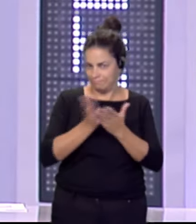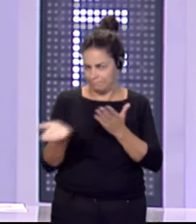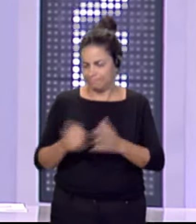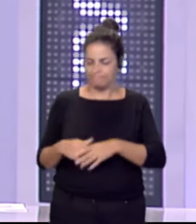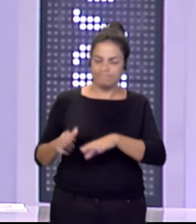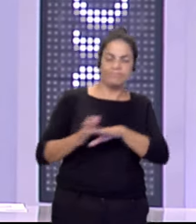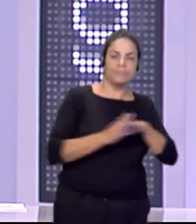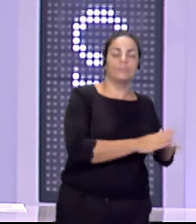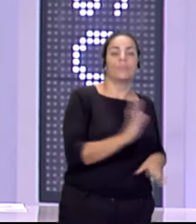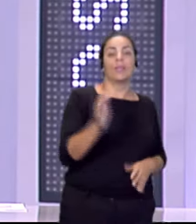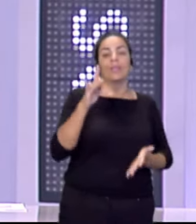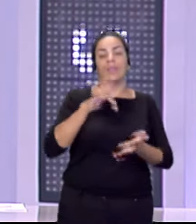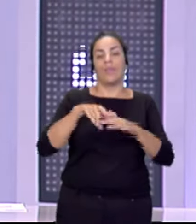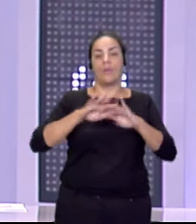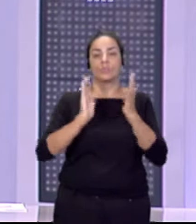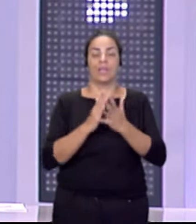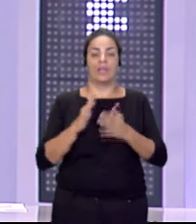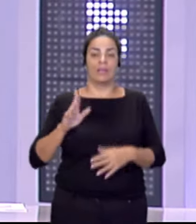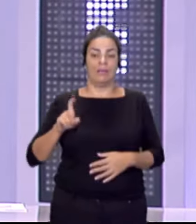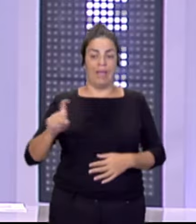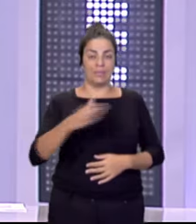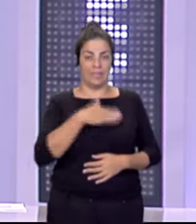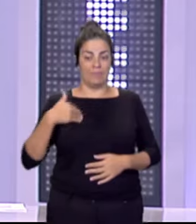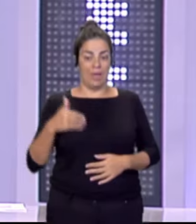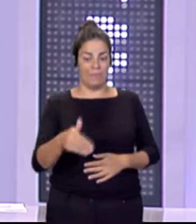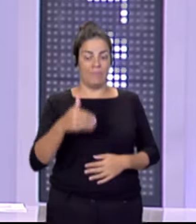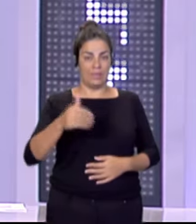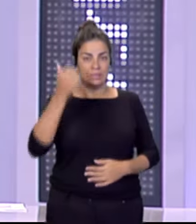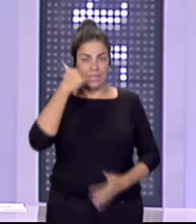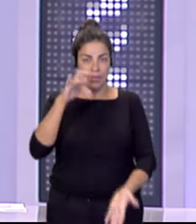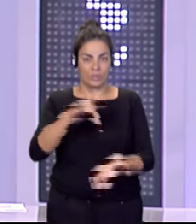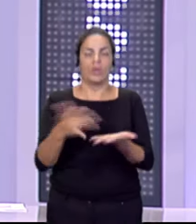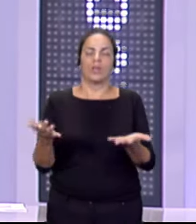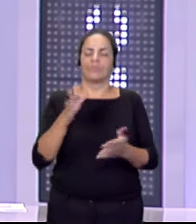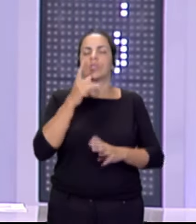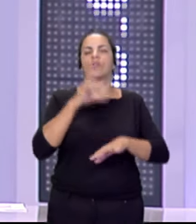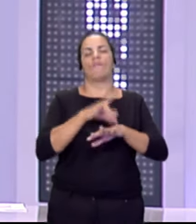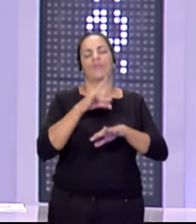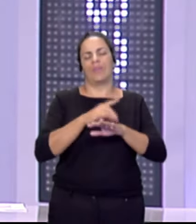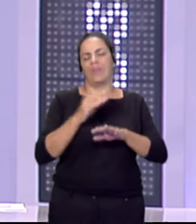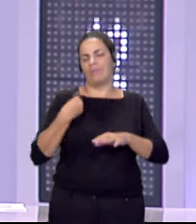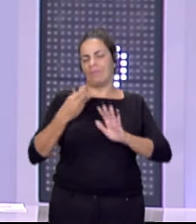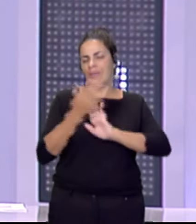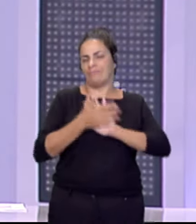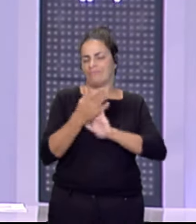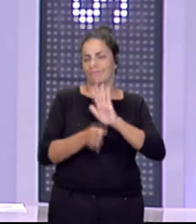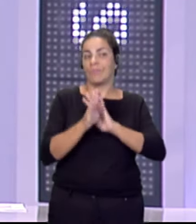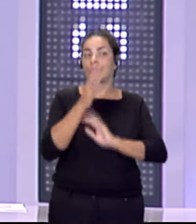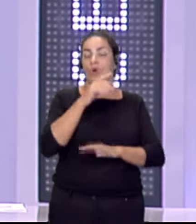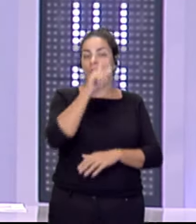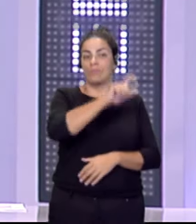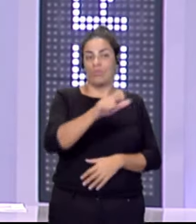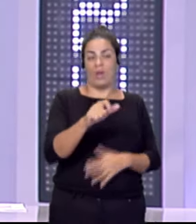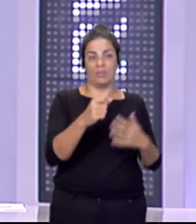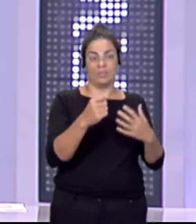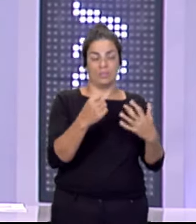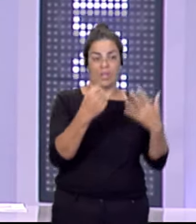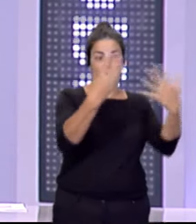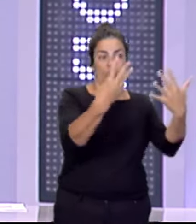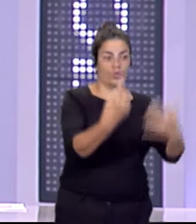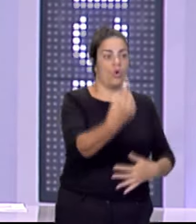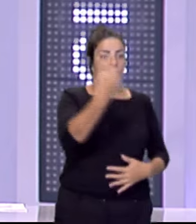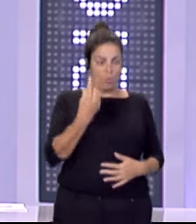Mama este próximo sábado, seguimos hablando de una enfermedad que va a afectar a una de cada 8 mujeres en España. Una jornada, la del 19 de octubre, la que